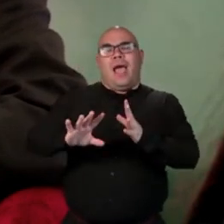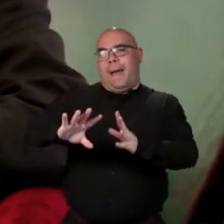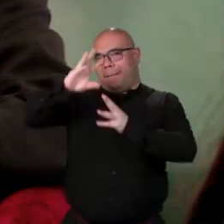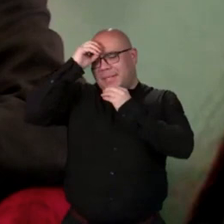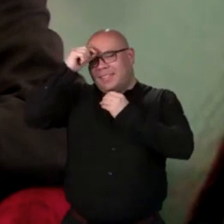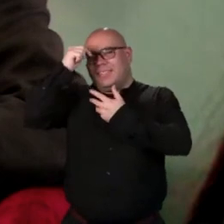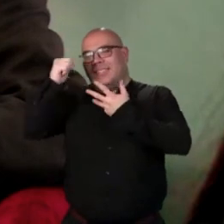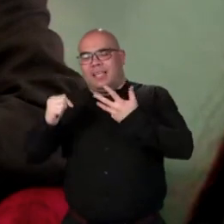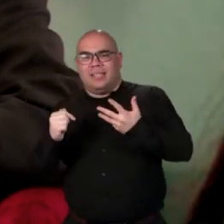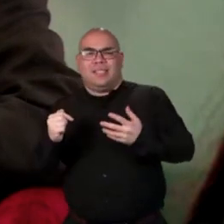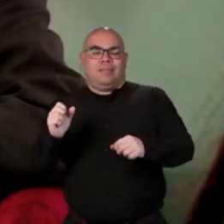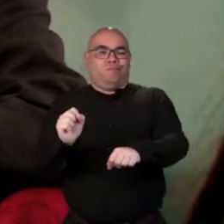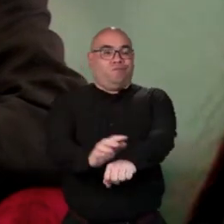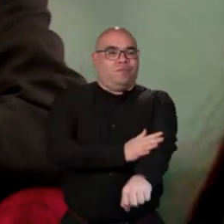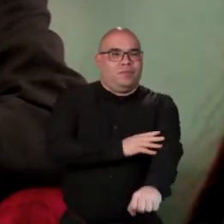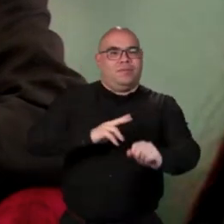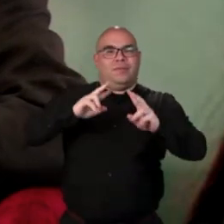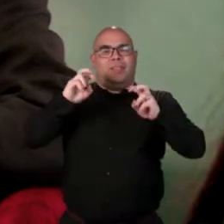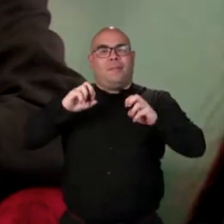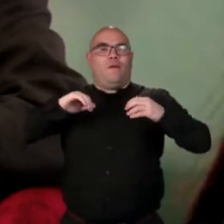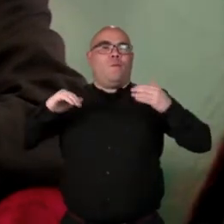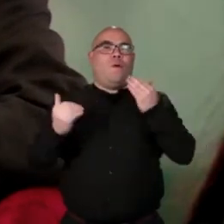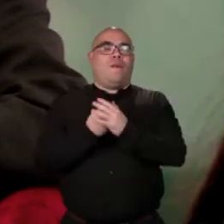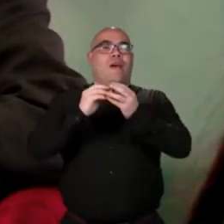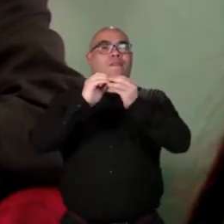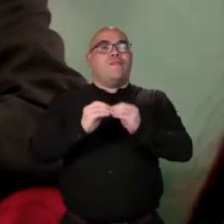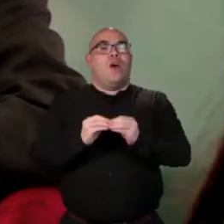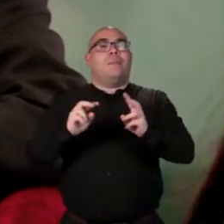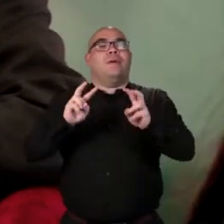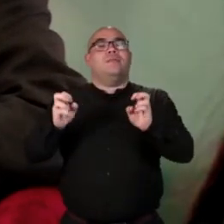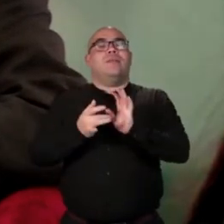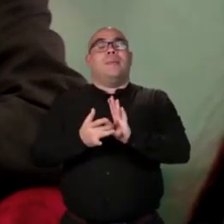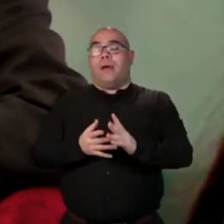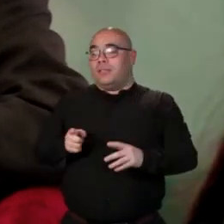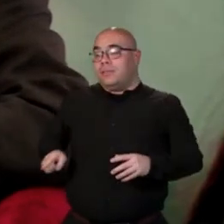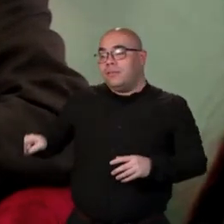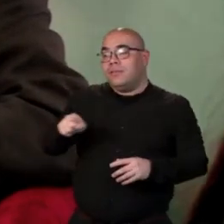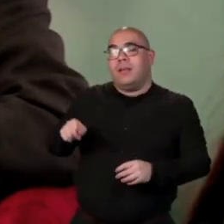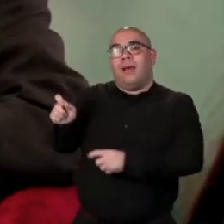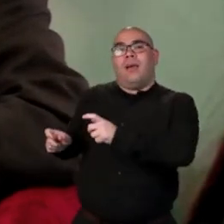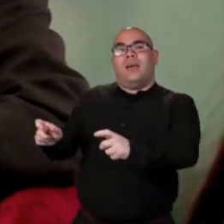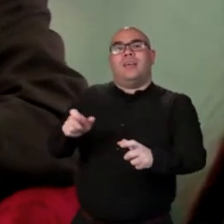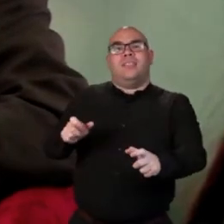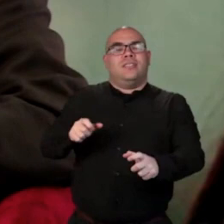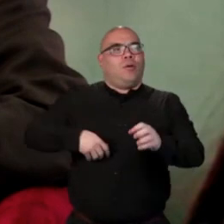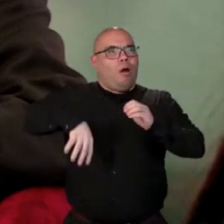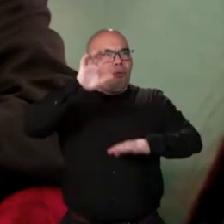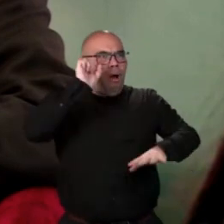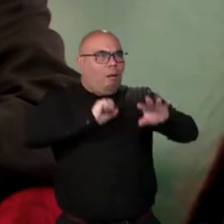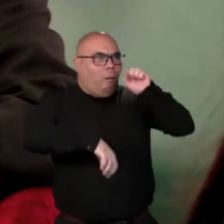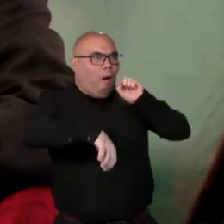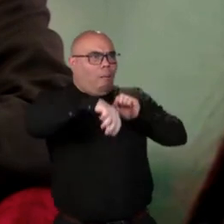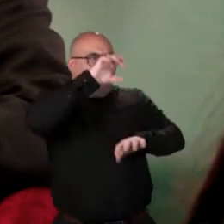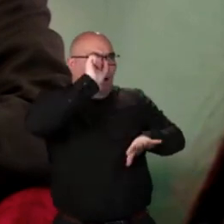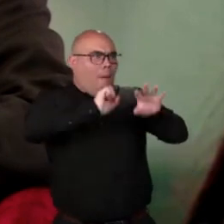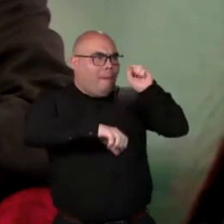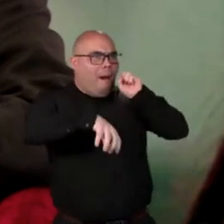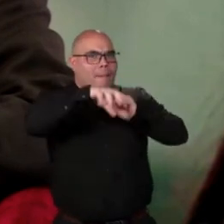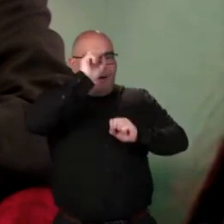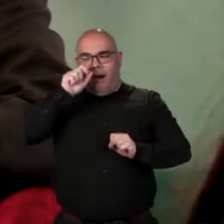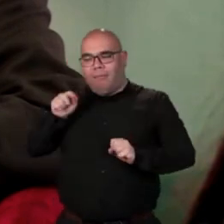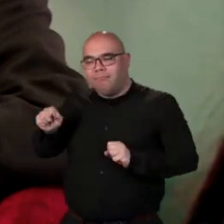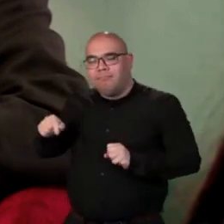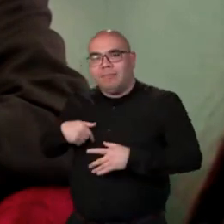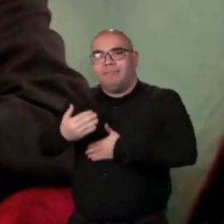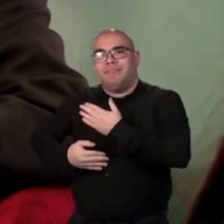sensibilidad sobre las formas a través de las cuales los estudiantes van tomando y van creando con base